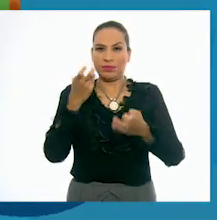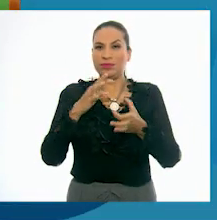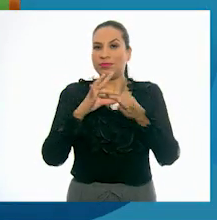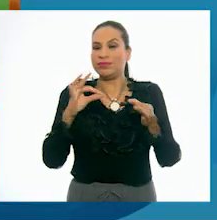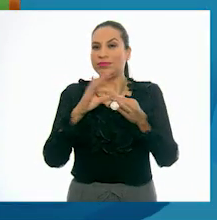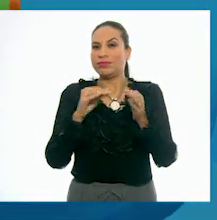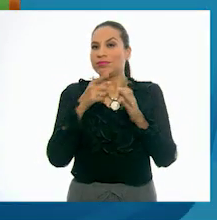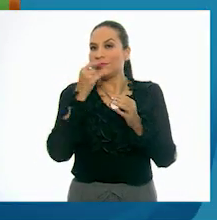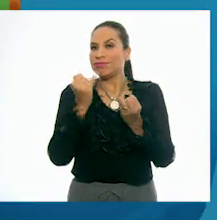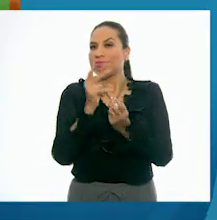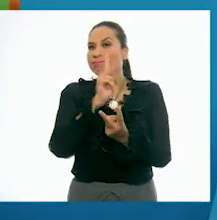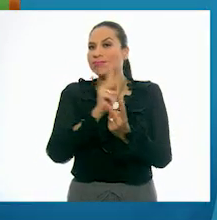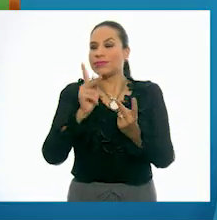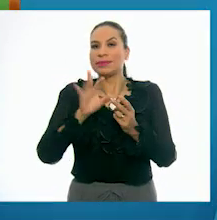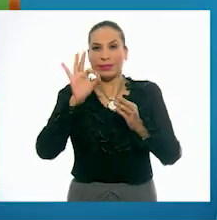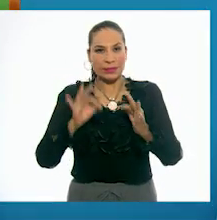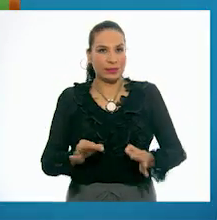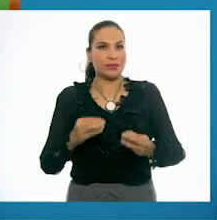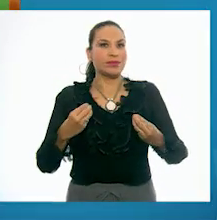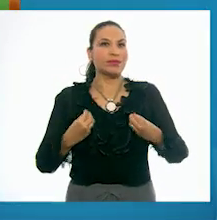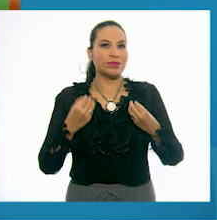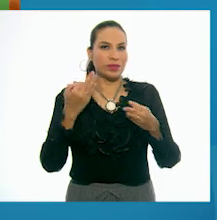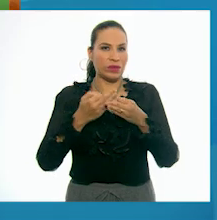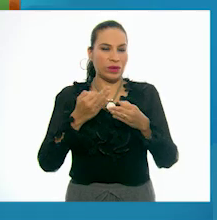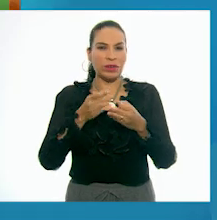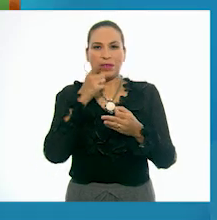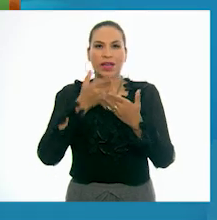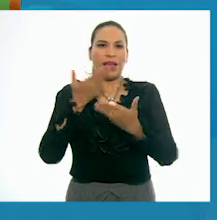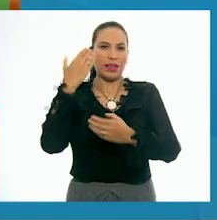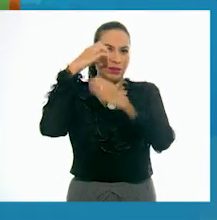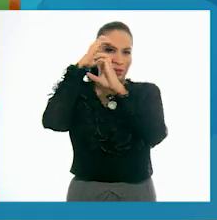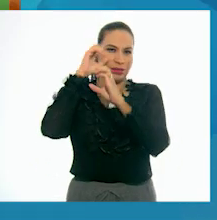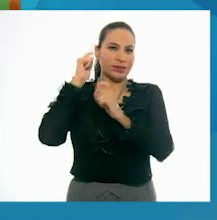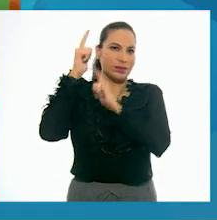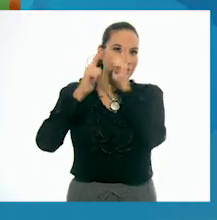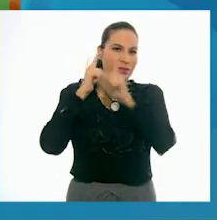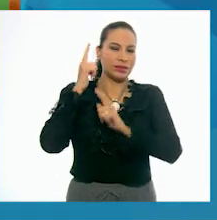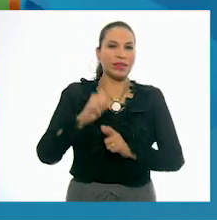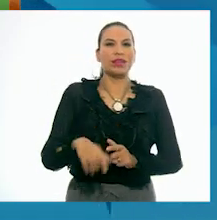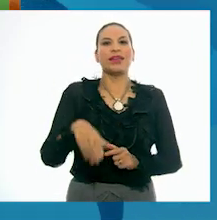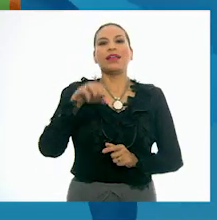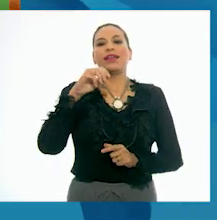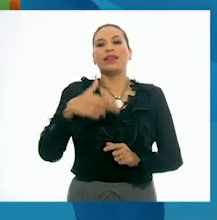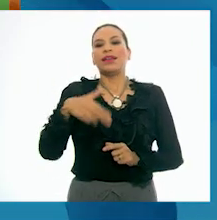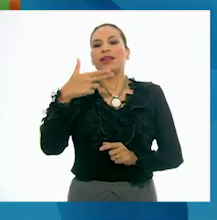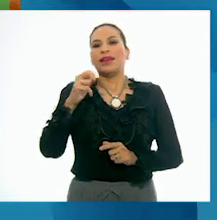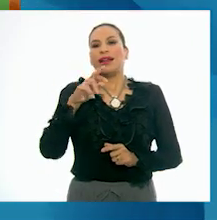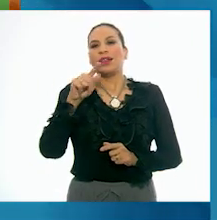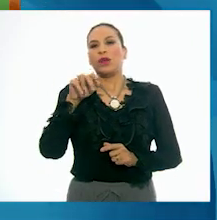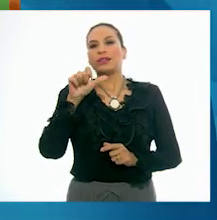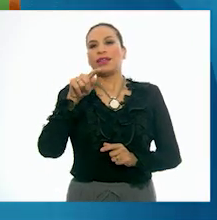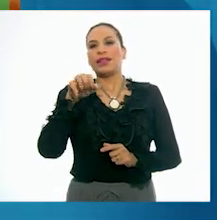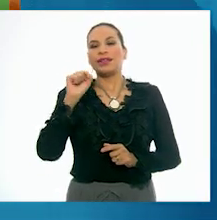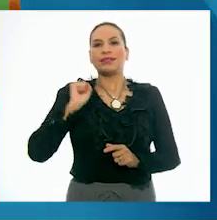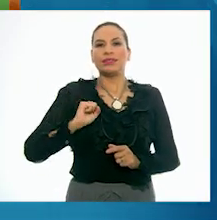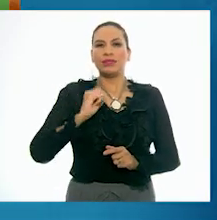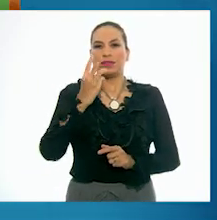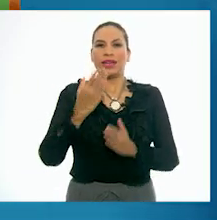se aproxima mucho a la realidad y lo había planteado el astrónomo griego Eratóstenes en el siglo III